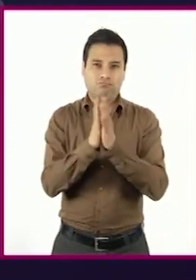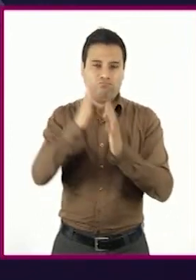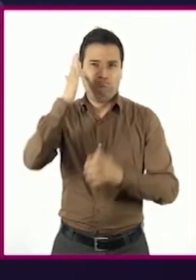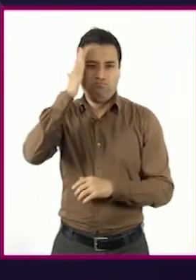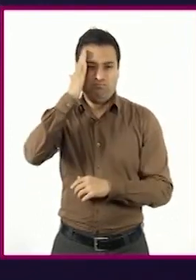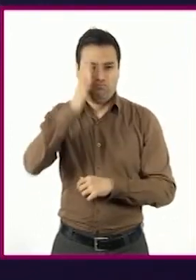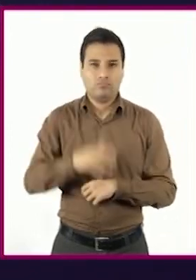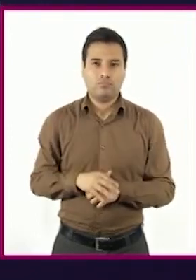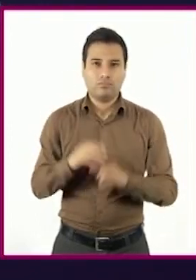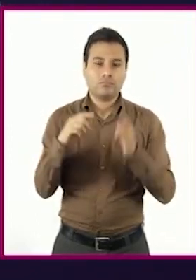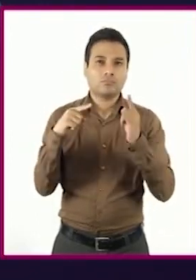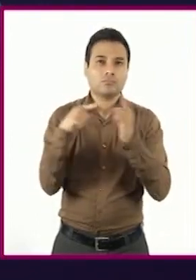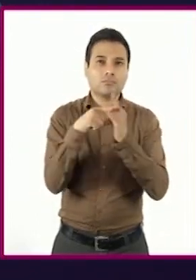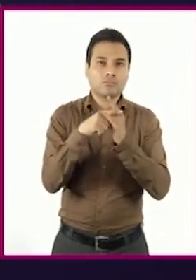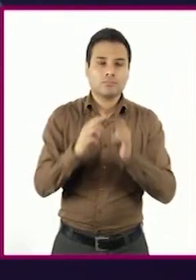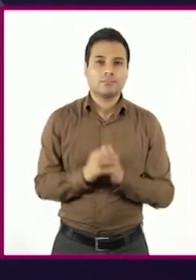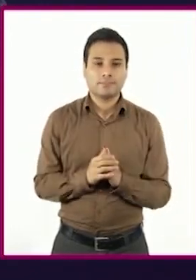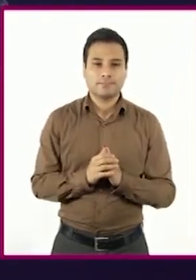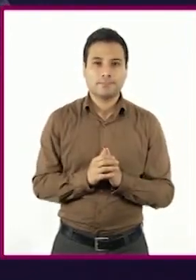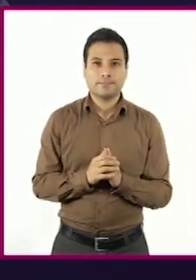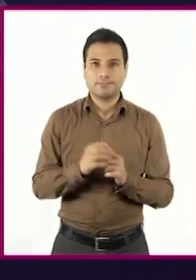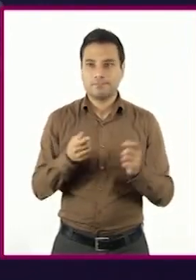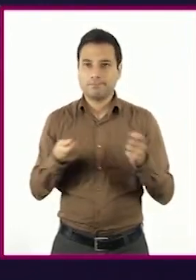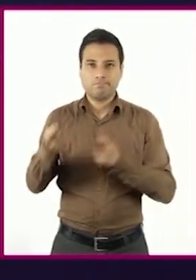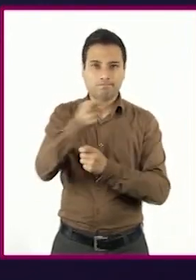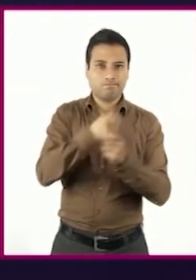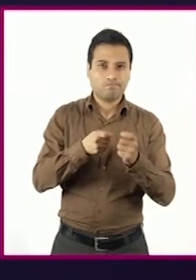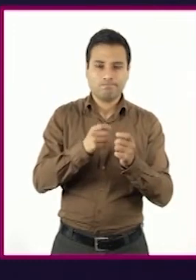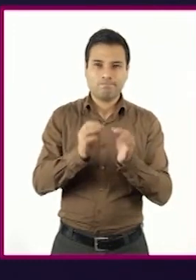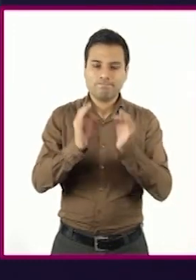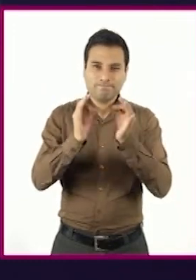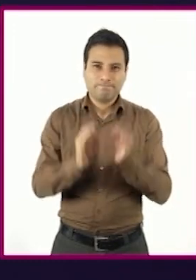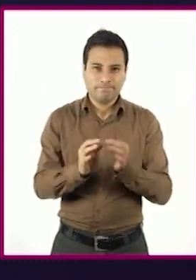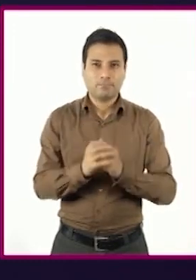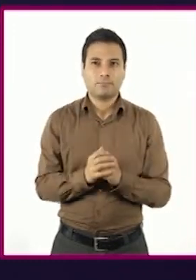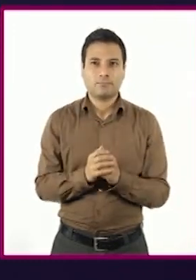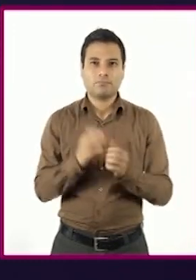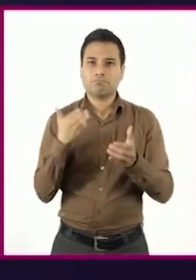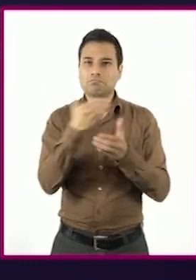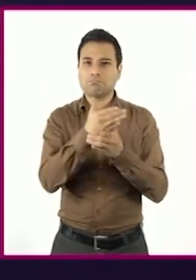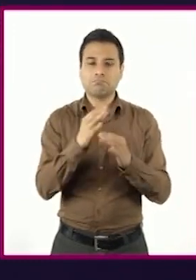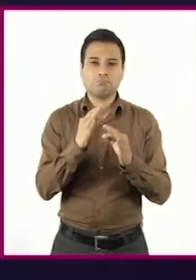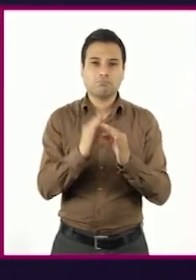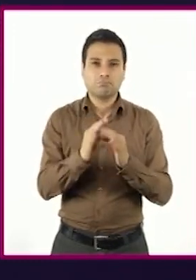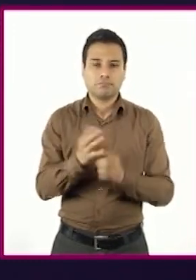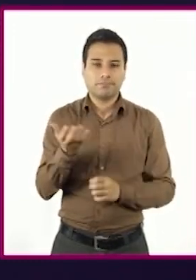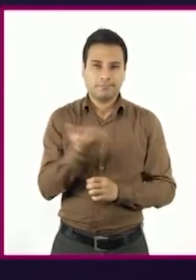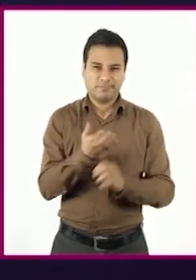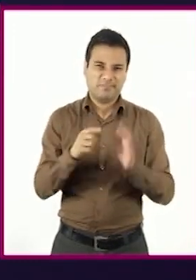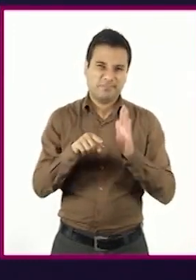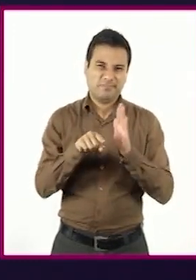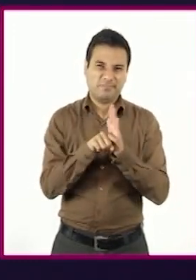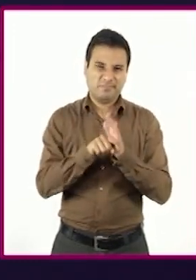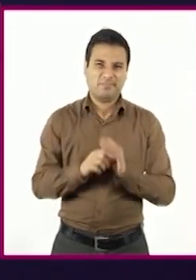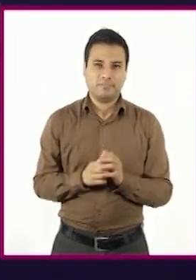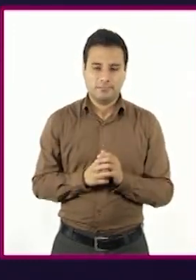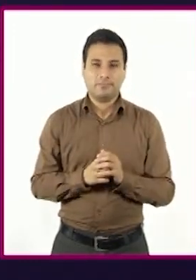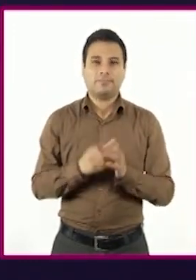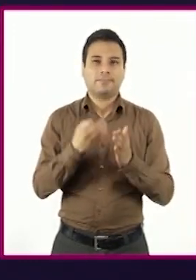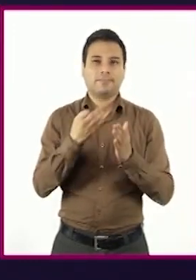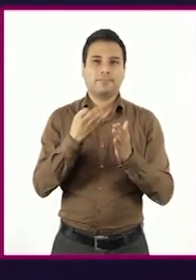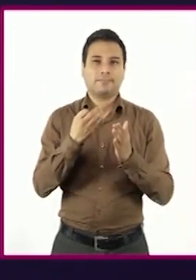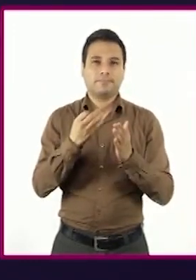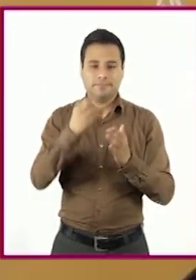goles, promedio de pases completos y asistencias. Acciones negativas, faltas, amonestaciones